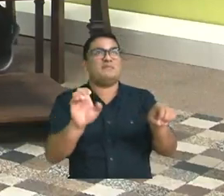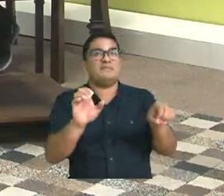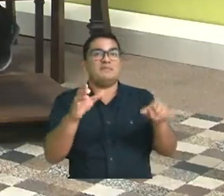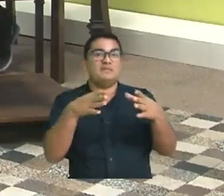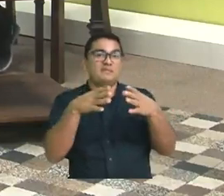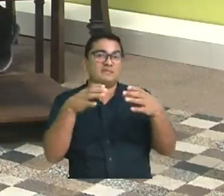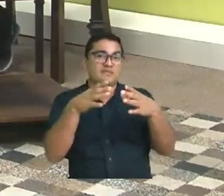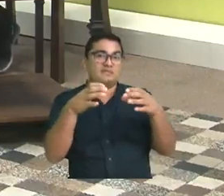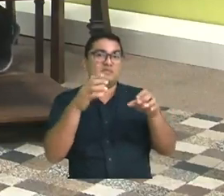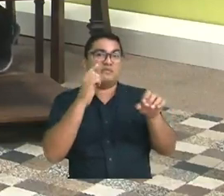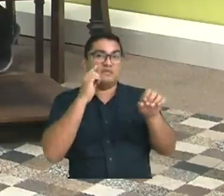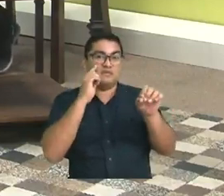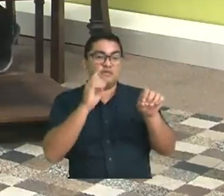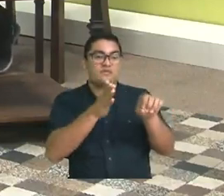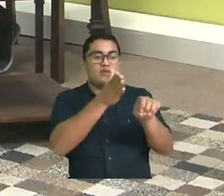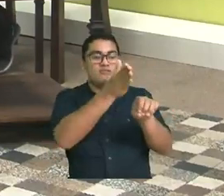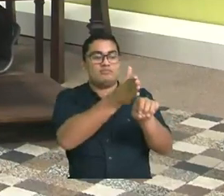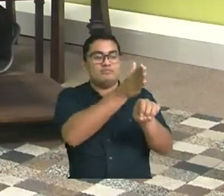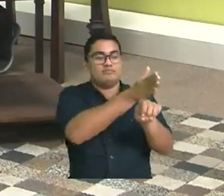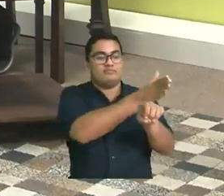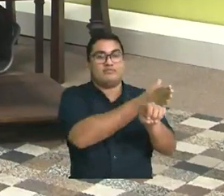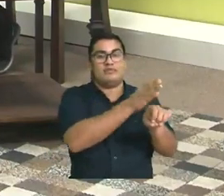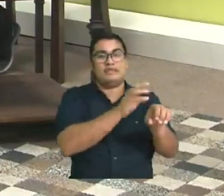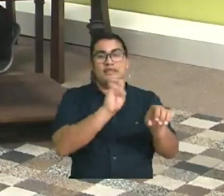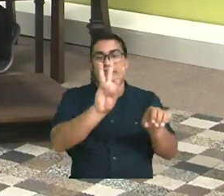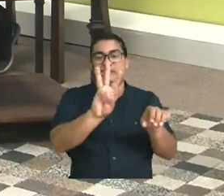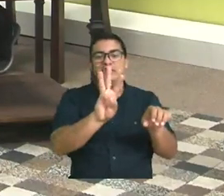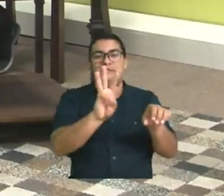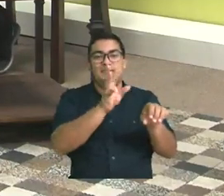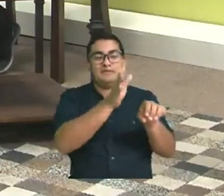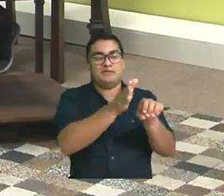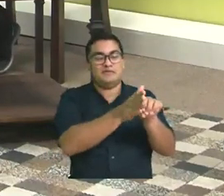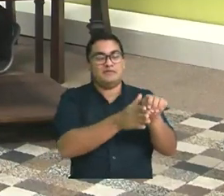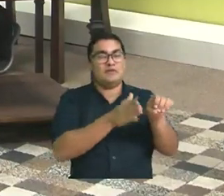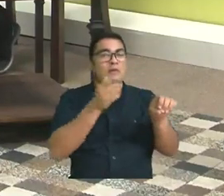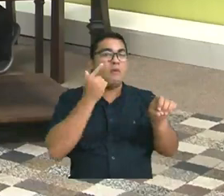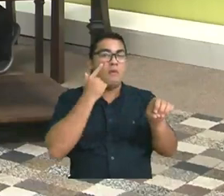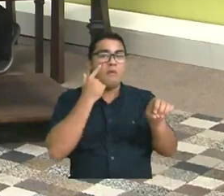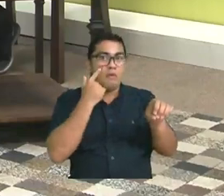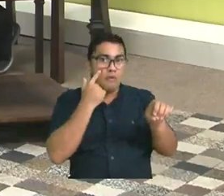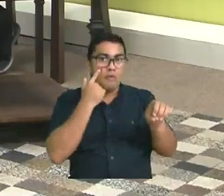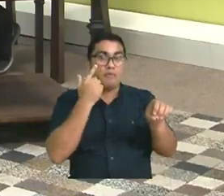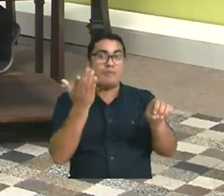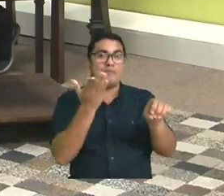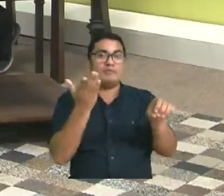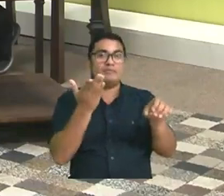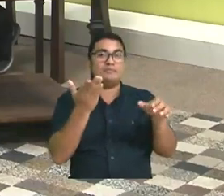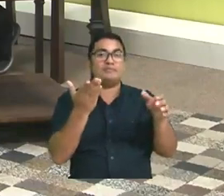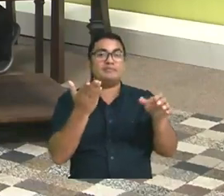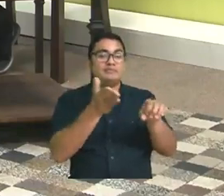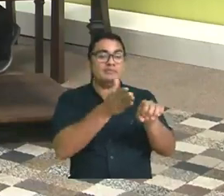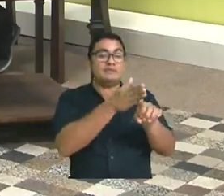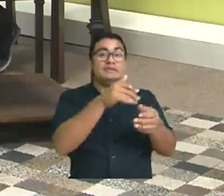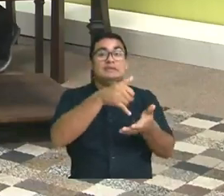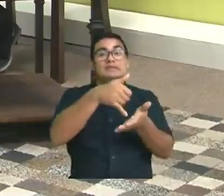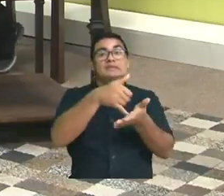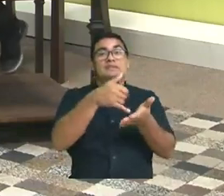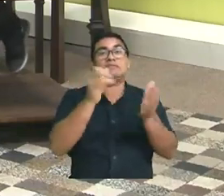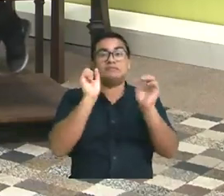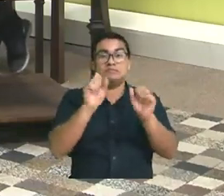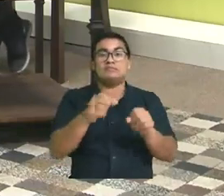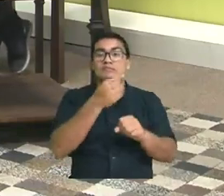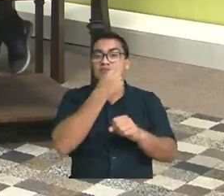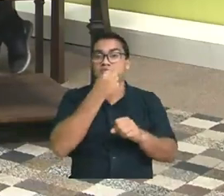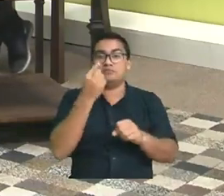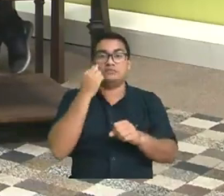de la mucosa del globo ocular. O sea, son tres partes. Y si alguna de esas tres partes está alterada, el paciente va a manifestar un ojo